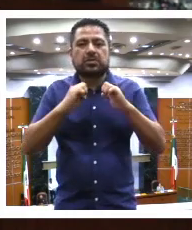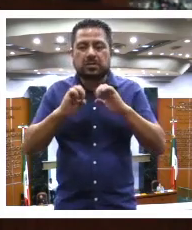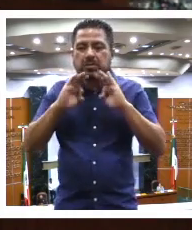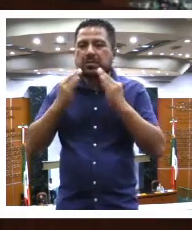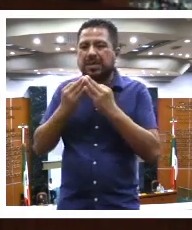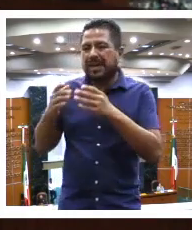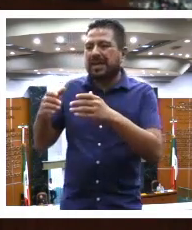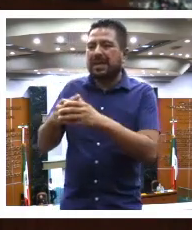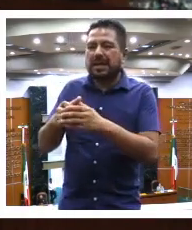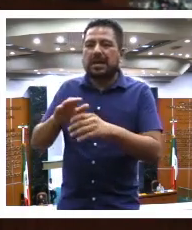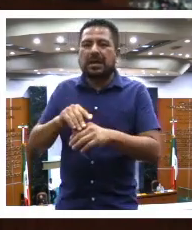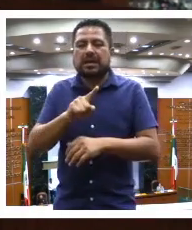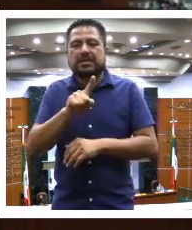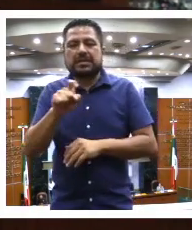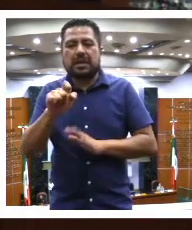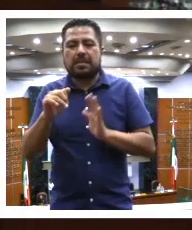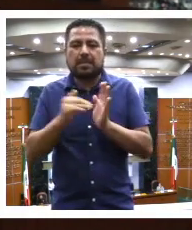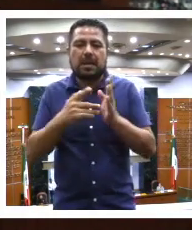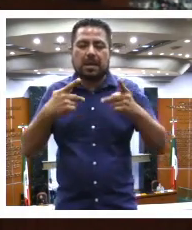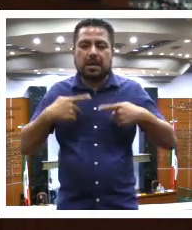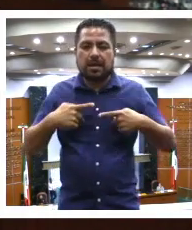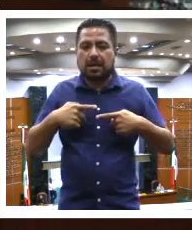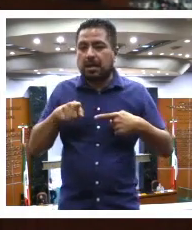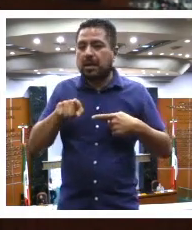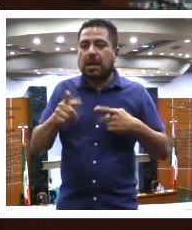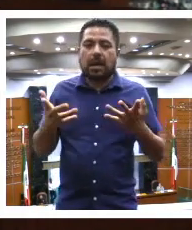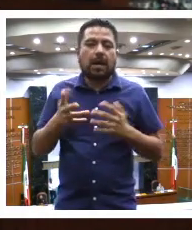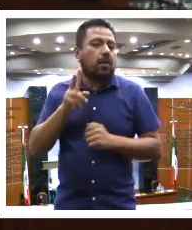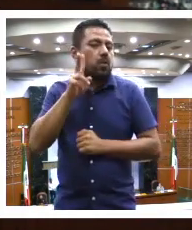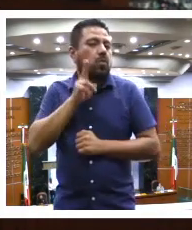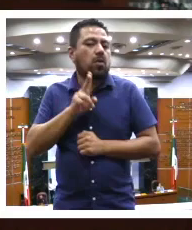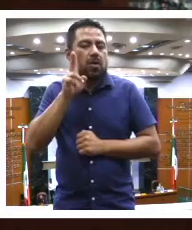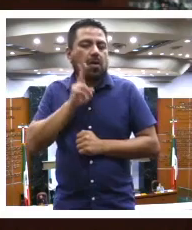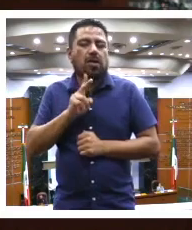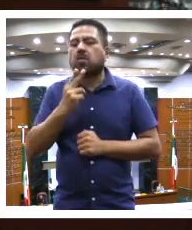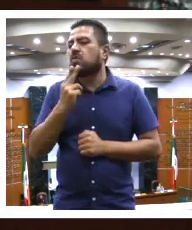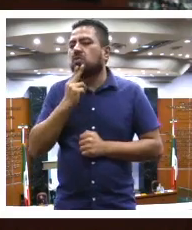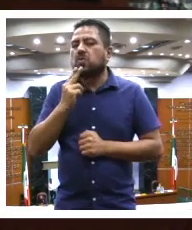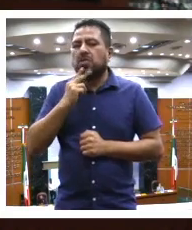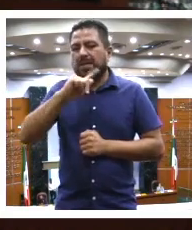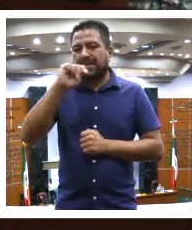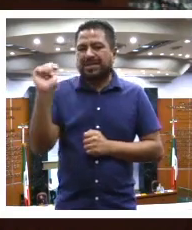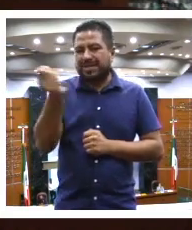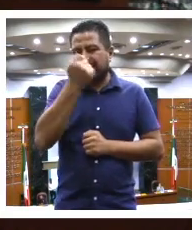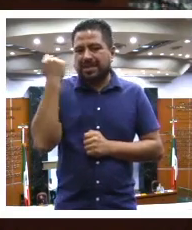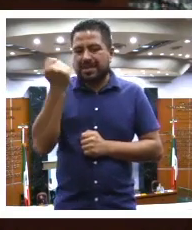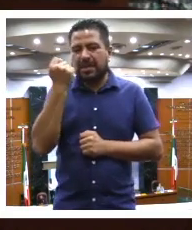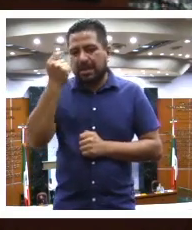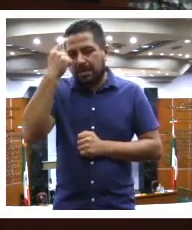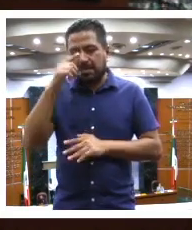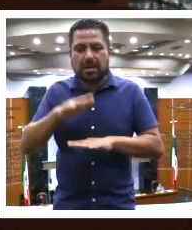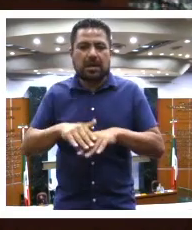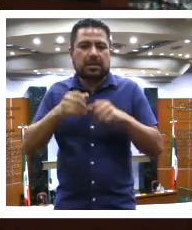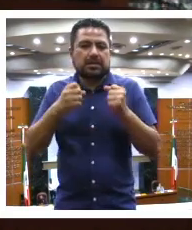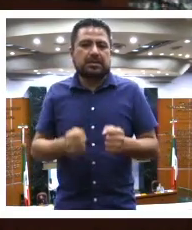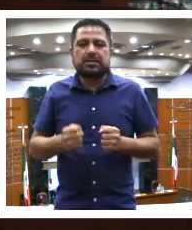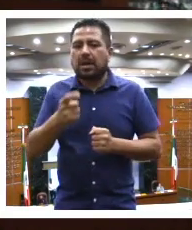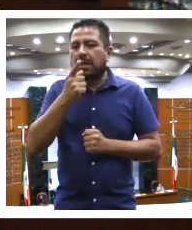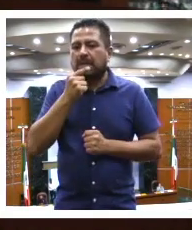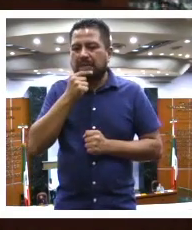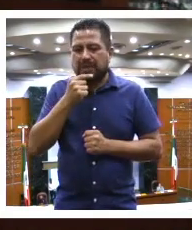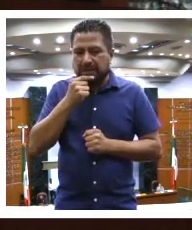tienen por cada cien mil habitantes lo que hace una prueba fehaciente de que la utilización de la tecnologías para la seguridad pública